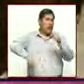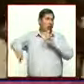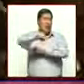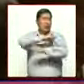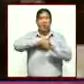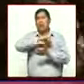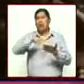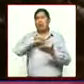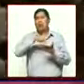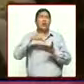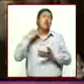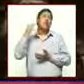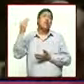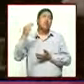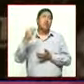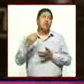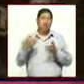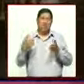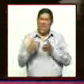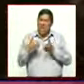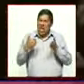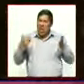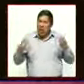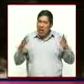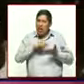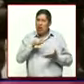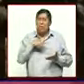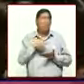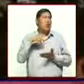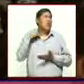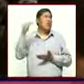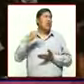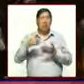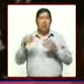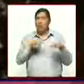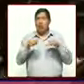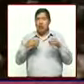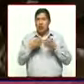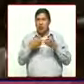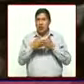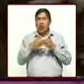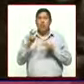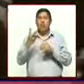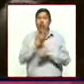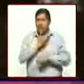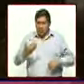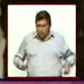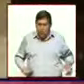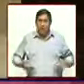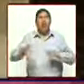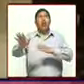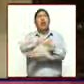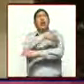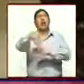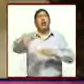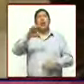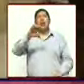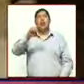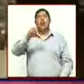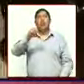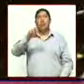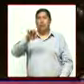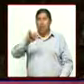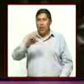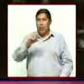Plaza Murillo, con una cuadra de distancia, si vale el término. Podemos apreciar que están a la altura de la vicepresidencia, en la Comercio y demás. Y en este